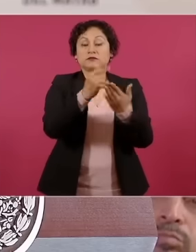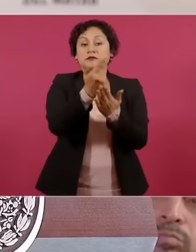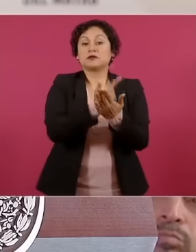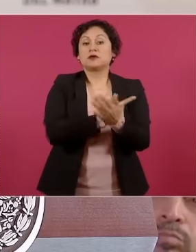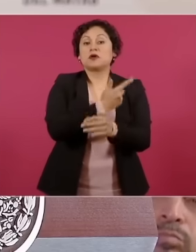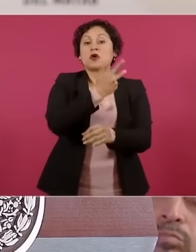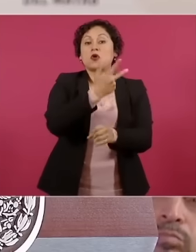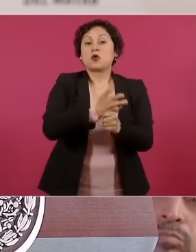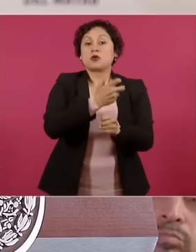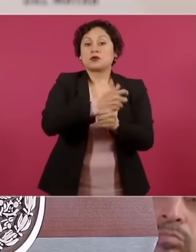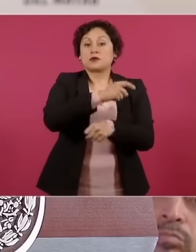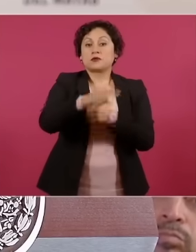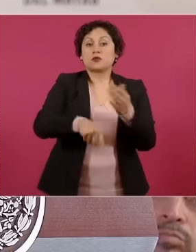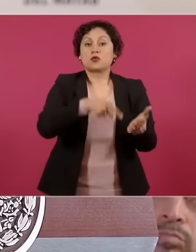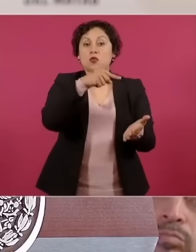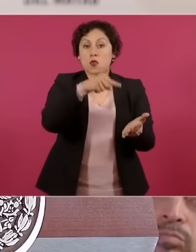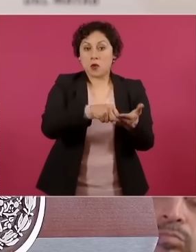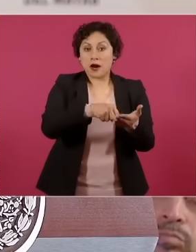de mortalidad?